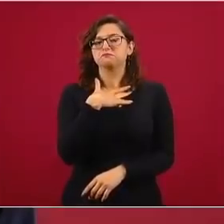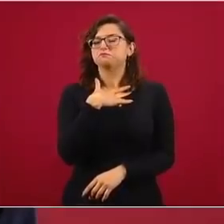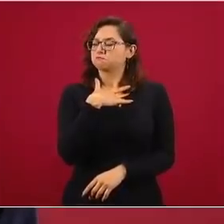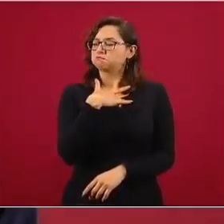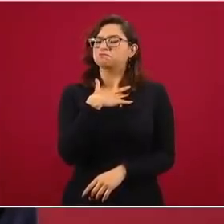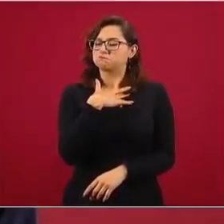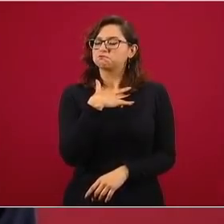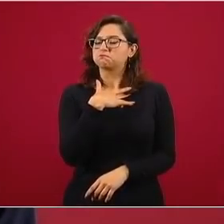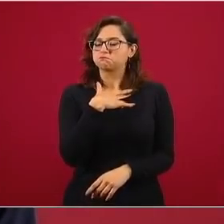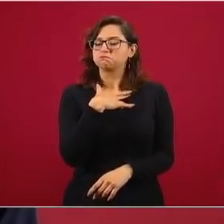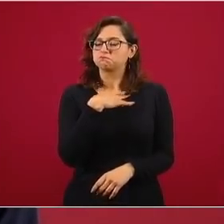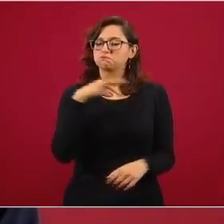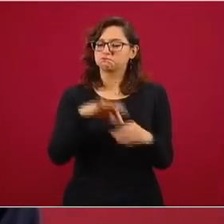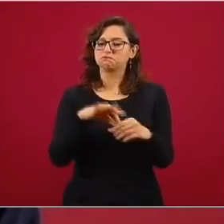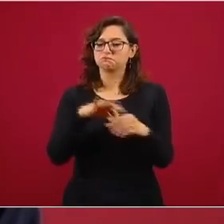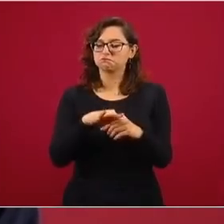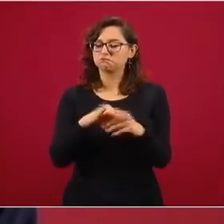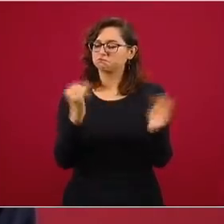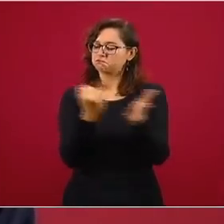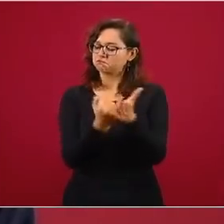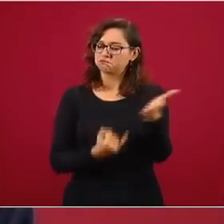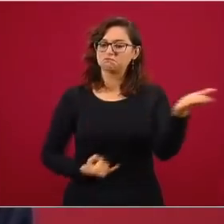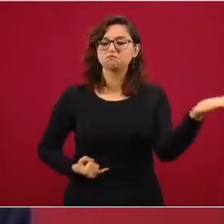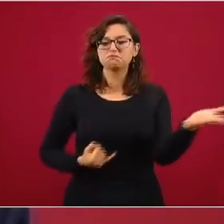decide de que haya una